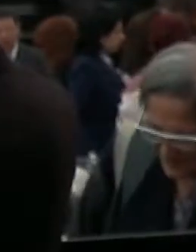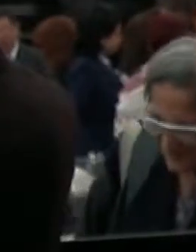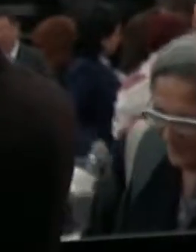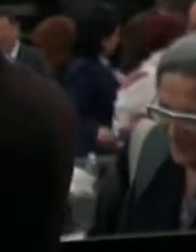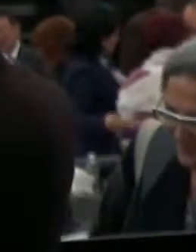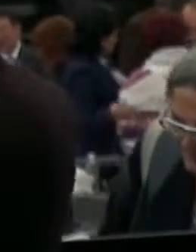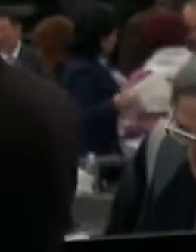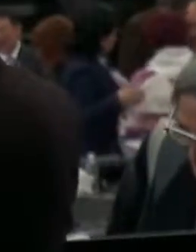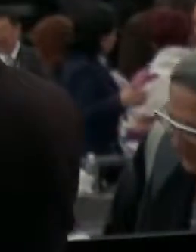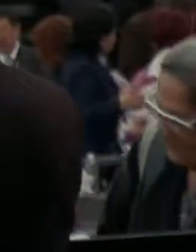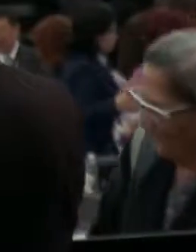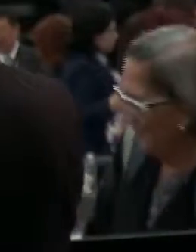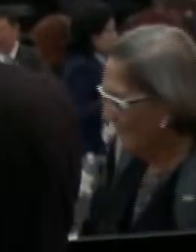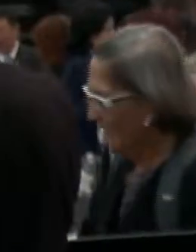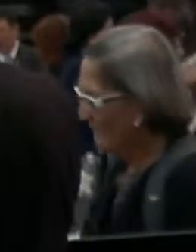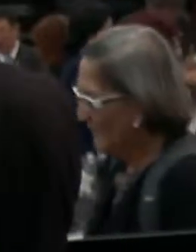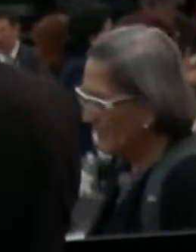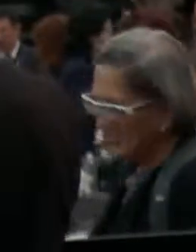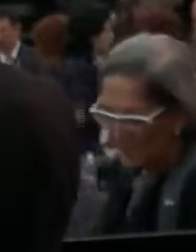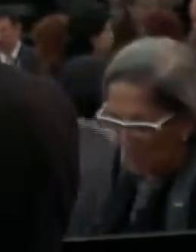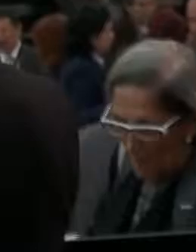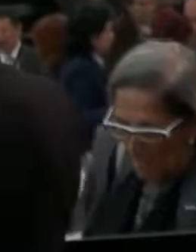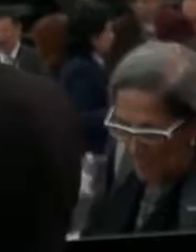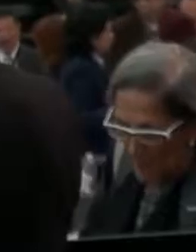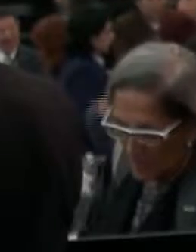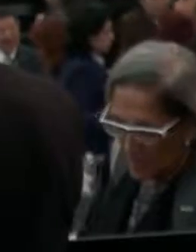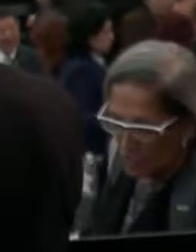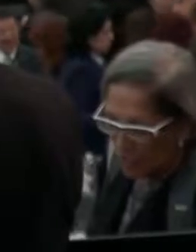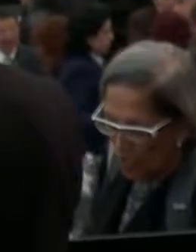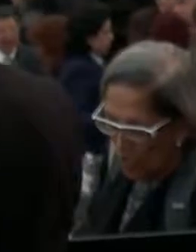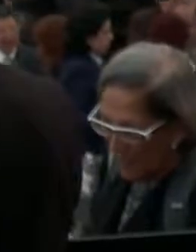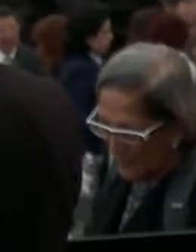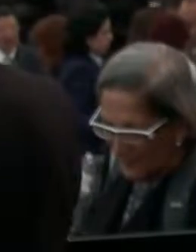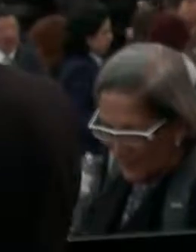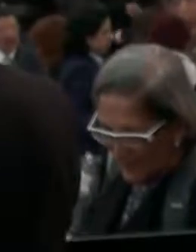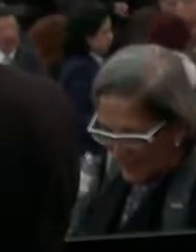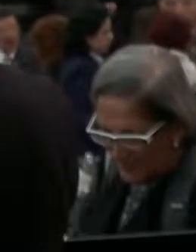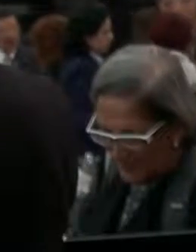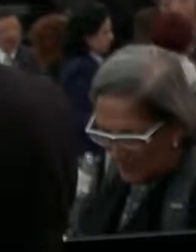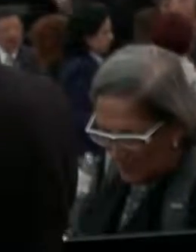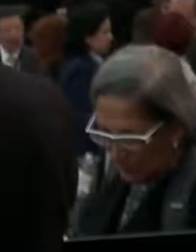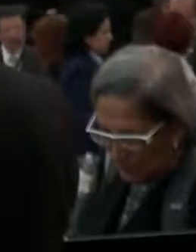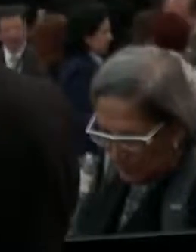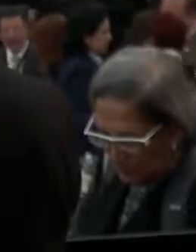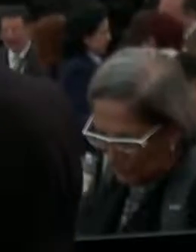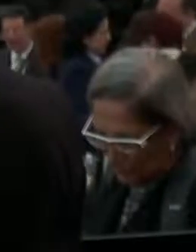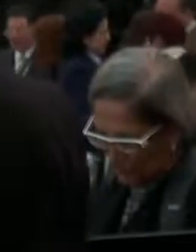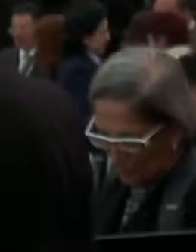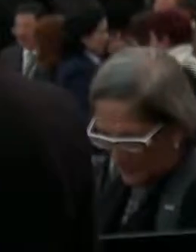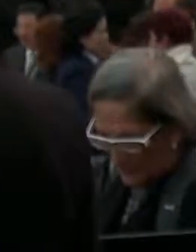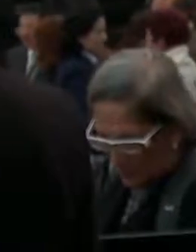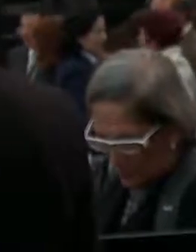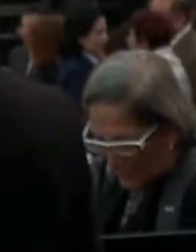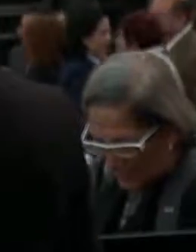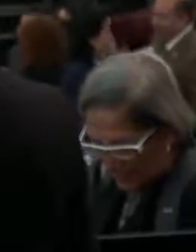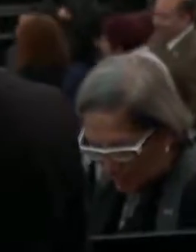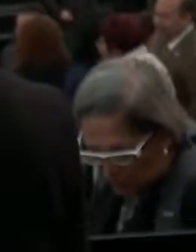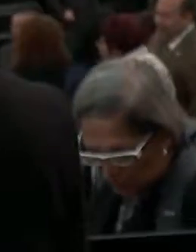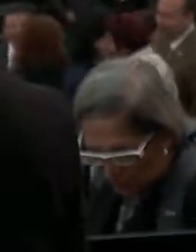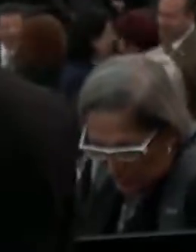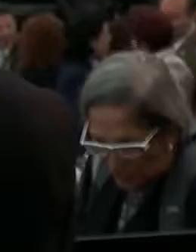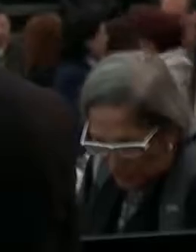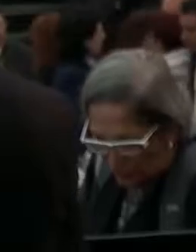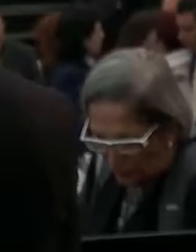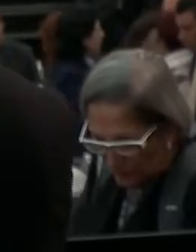le comento que fue aprobado también en lo general y en lo particular las reservas al artículo 31